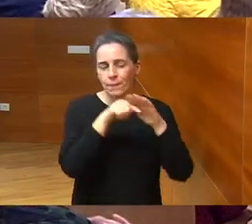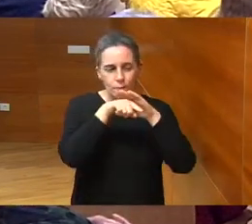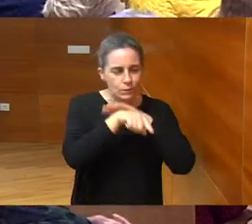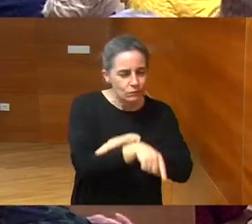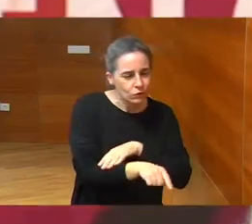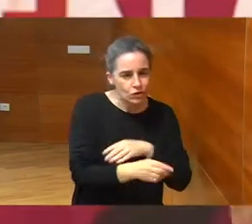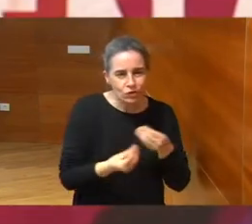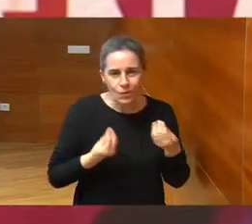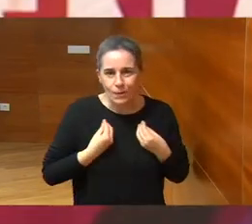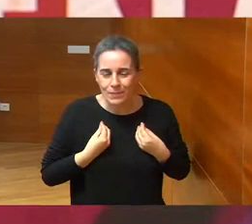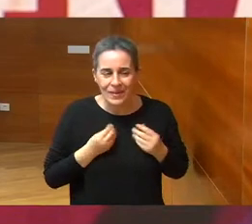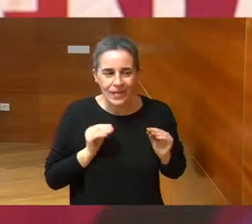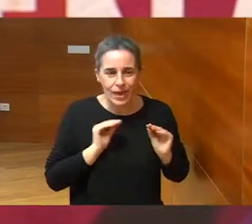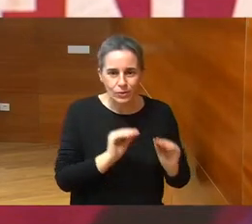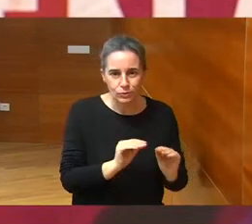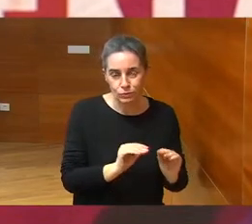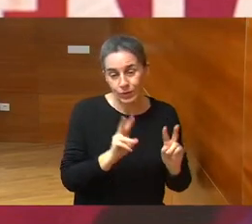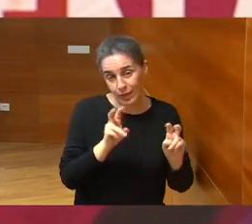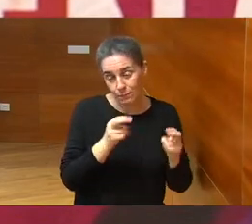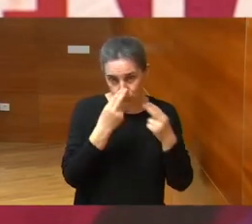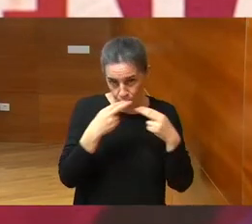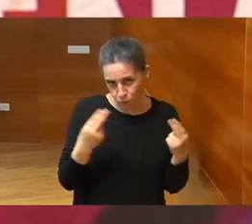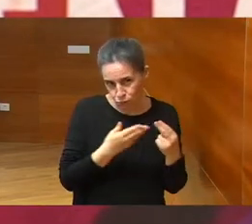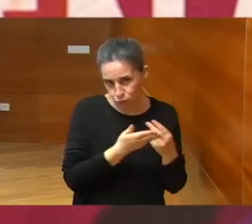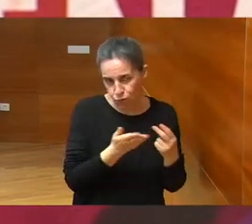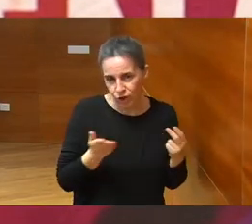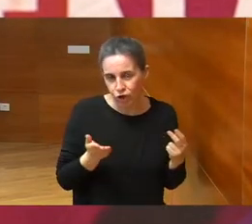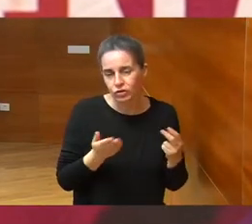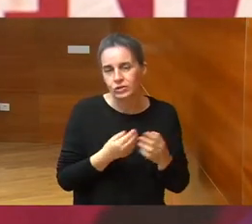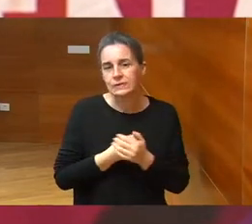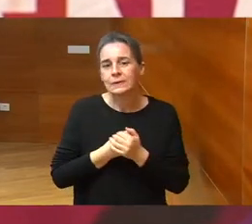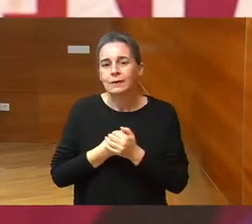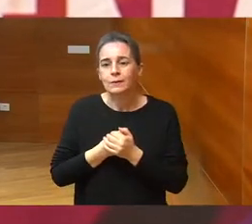en los aspectos públicos de la No no